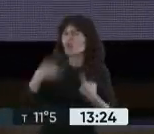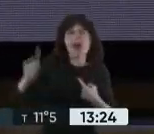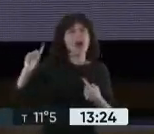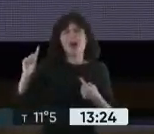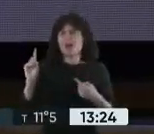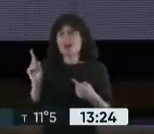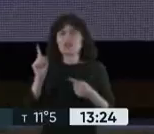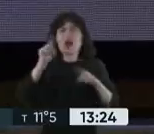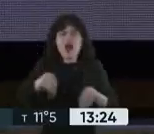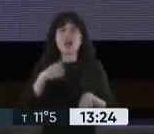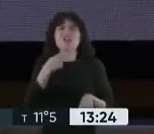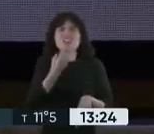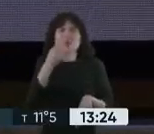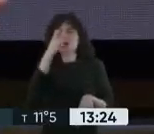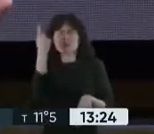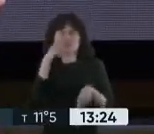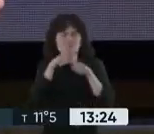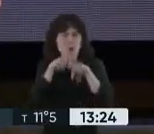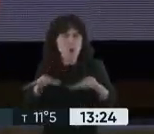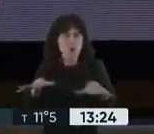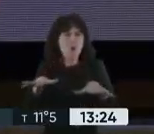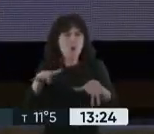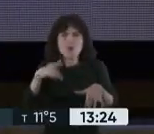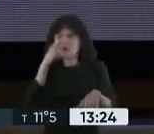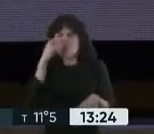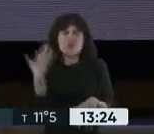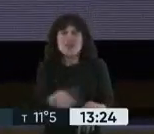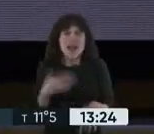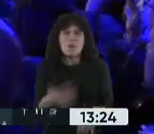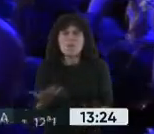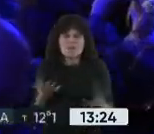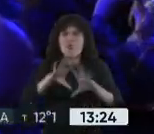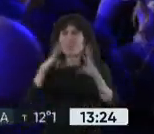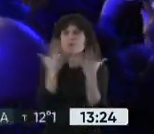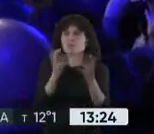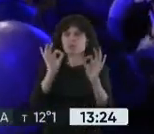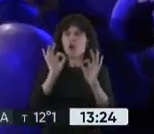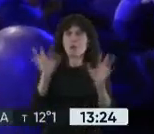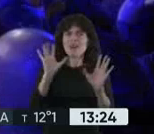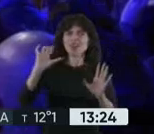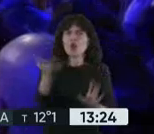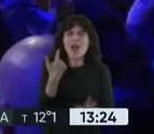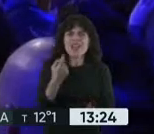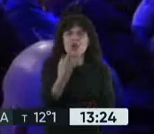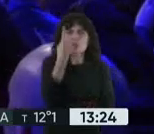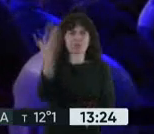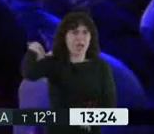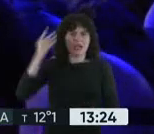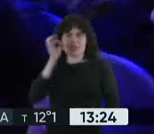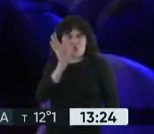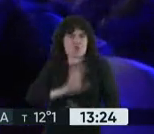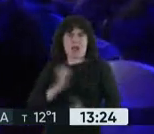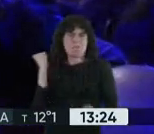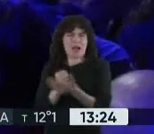la velocidad con que esta vez una pandemia se desplegó en todo el mundo es inusual.